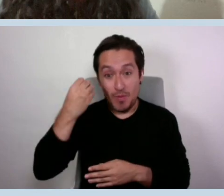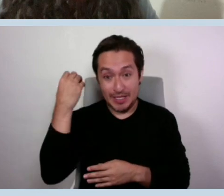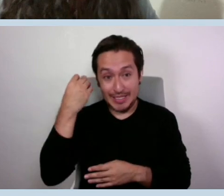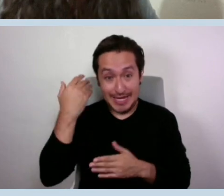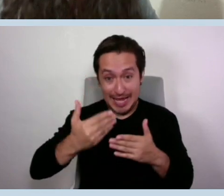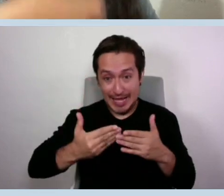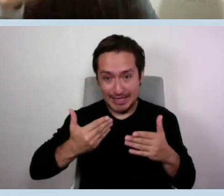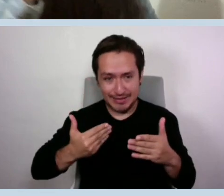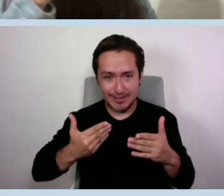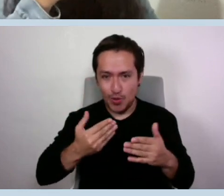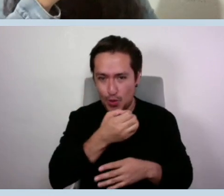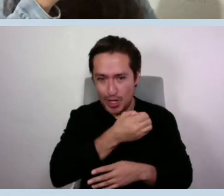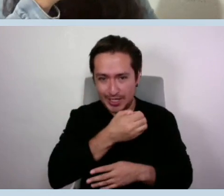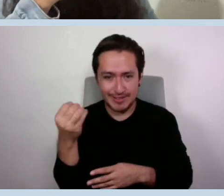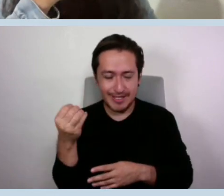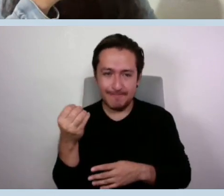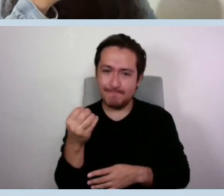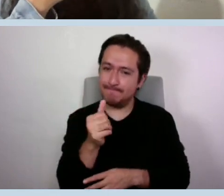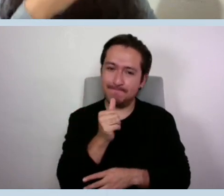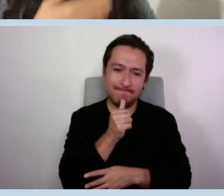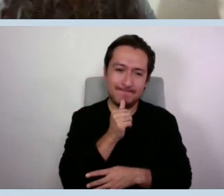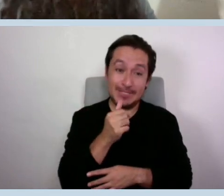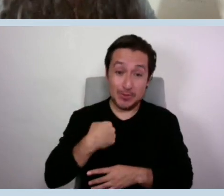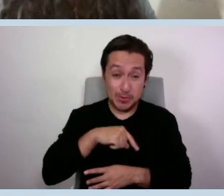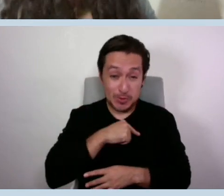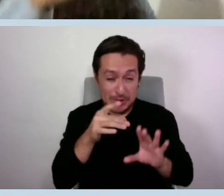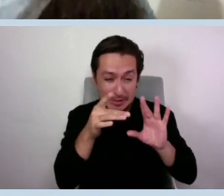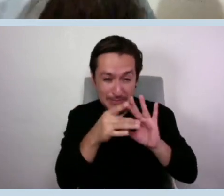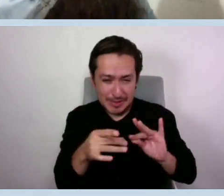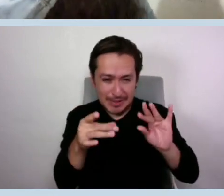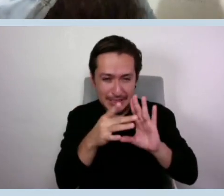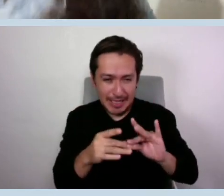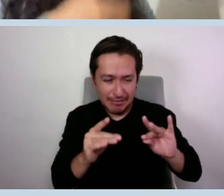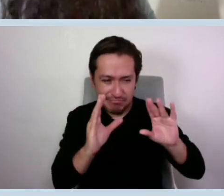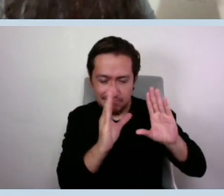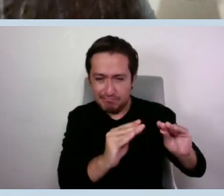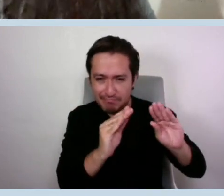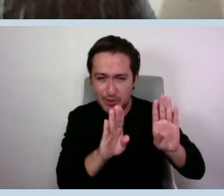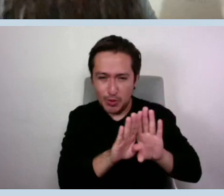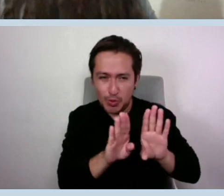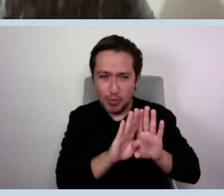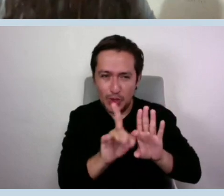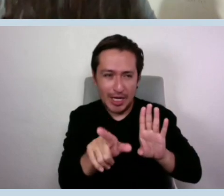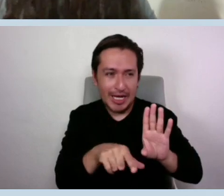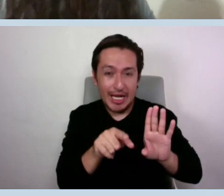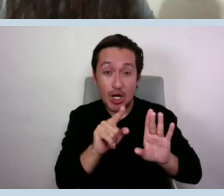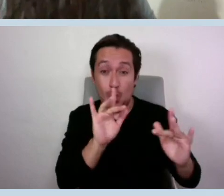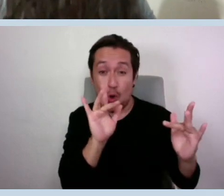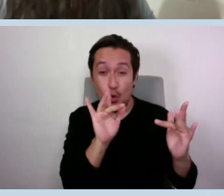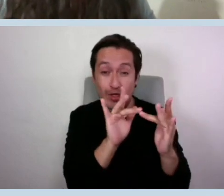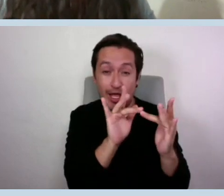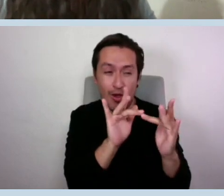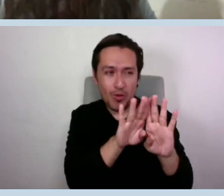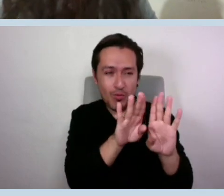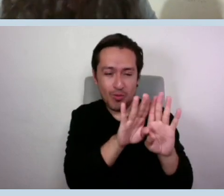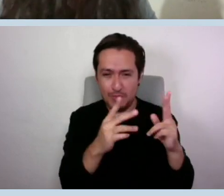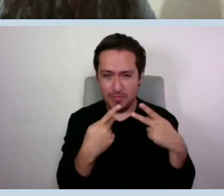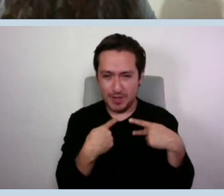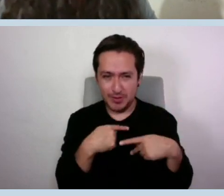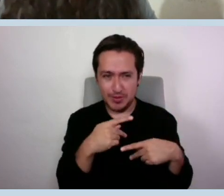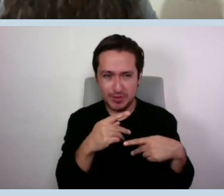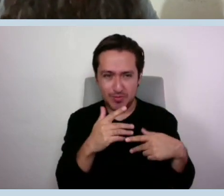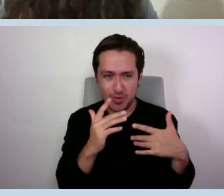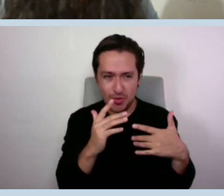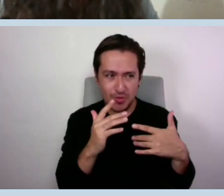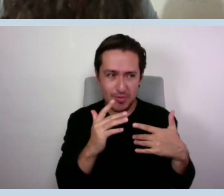como Cómo cómo se gestiona cómo se hace Cuál es el primer contacto cómo hacemos el contacto con con la invitada